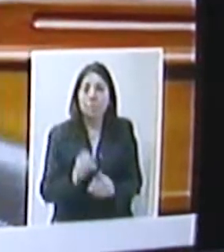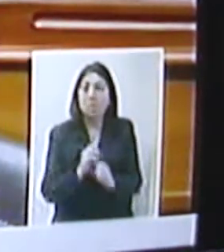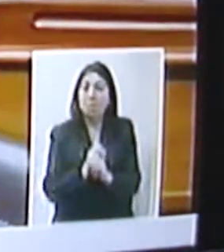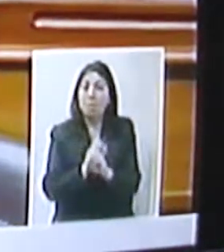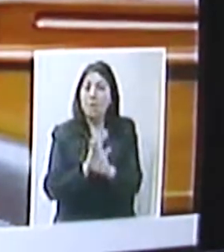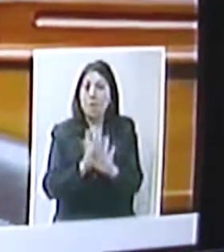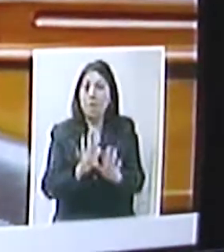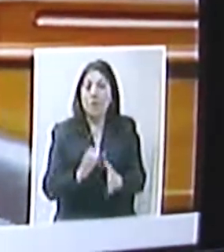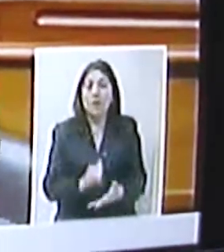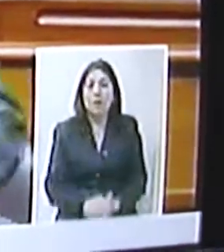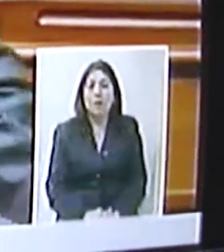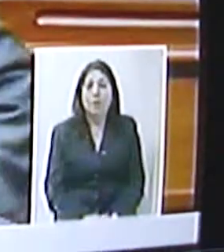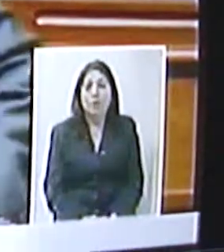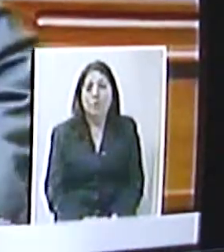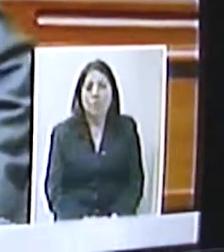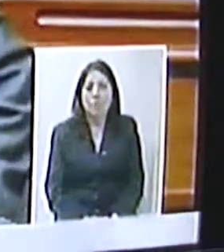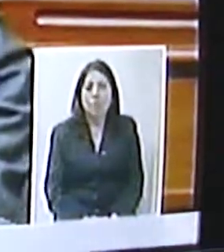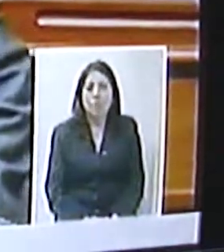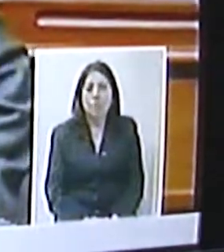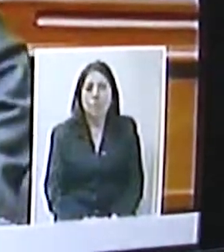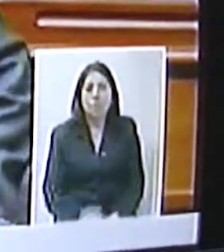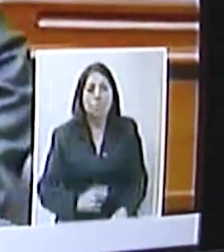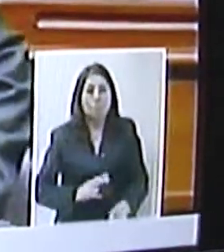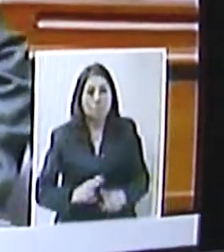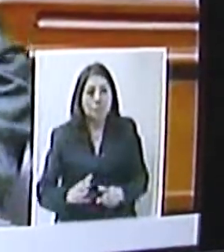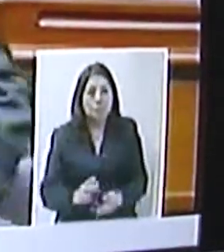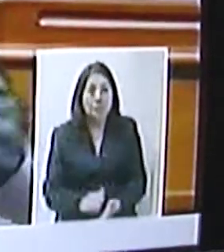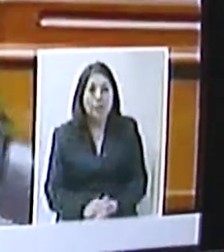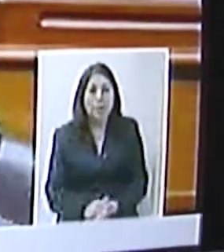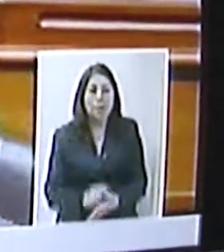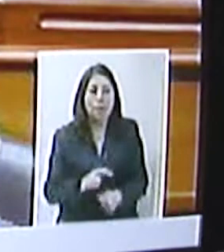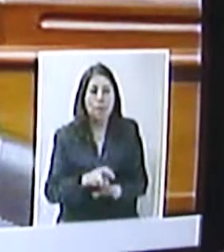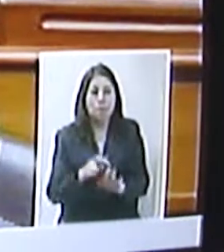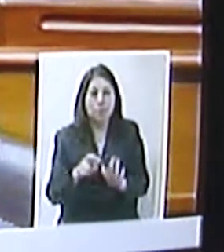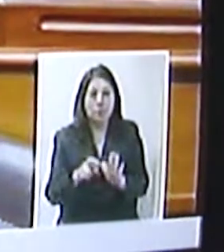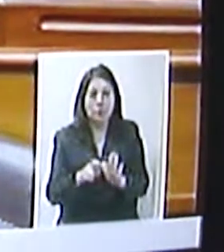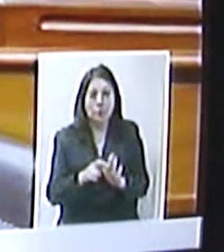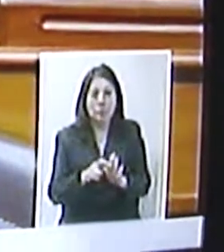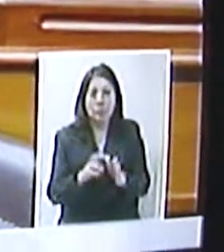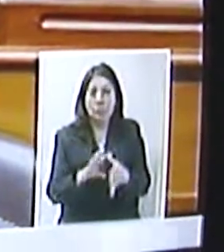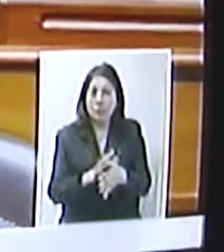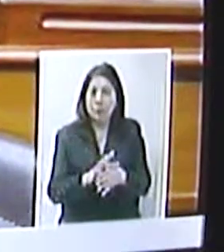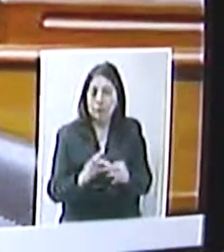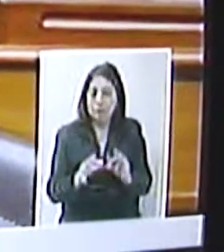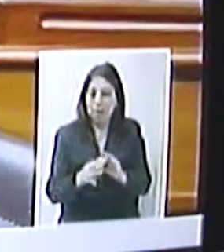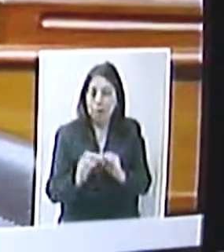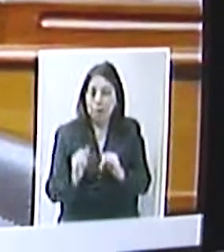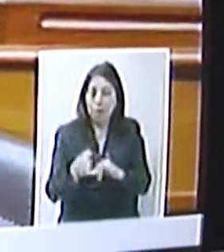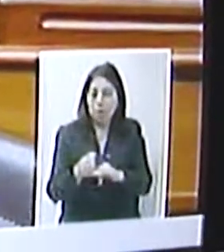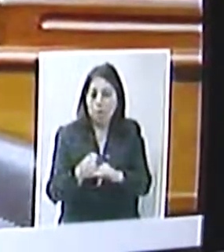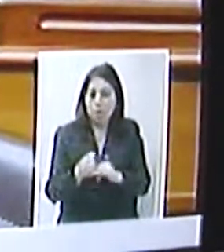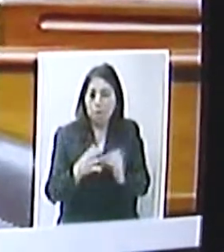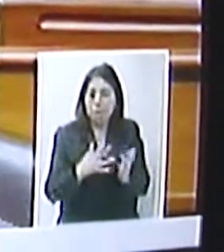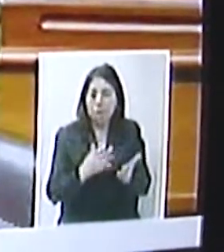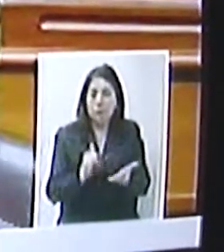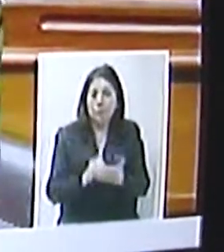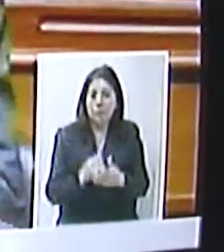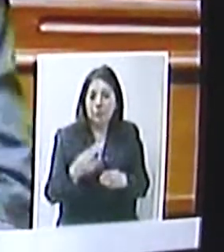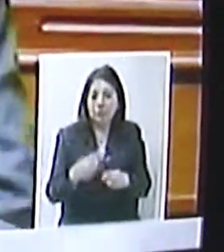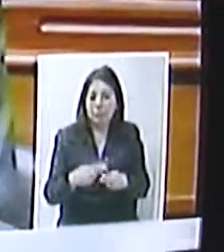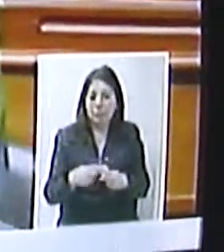cristalice, se haga viable ese proyecto histórico que el sur espera, que se